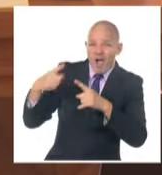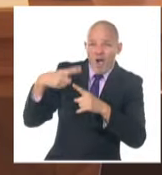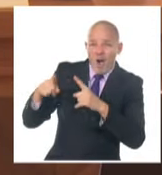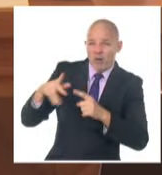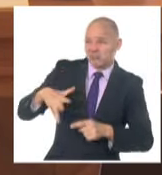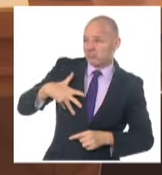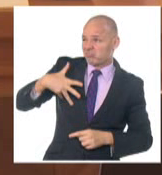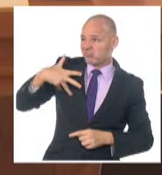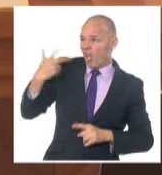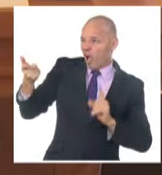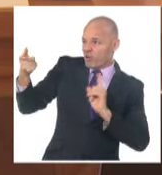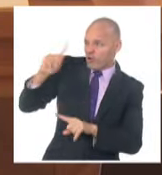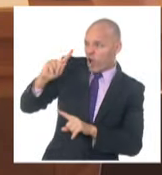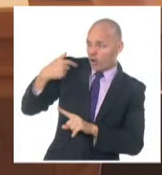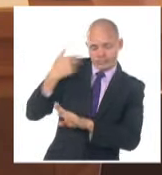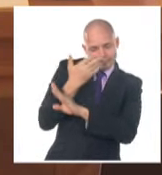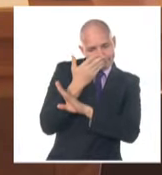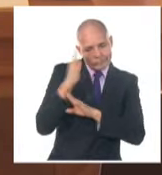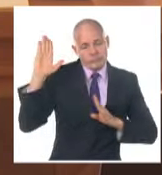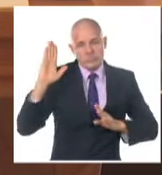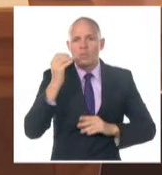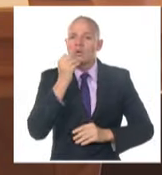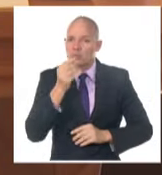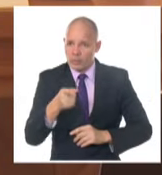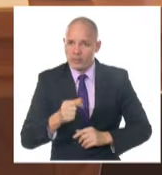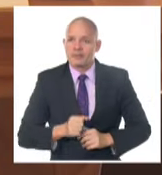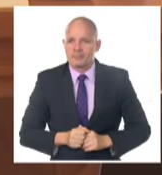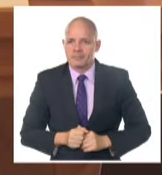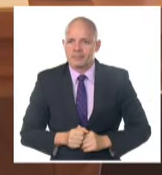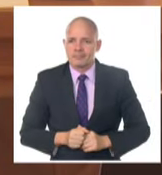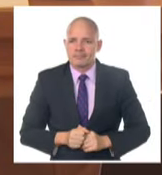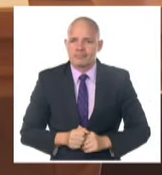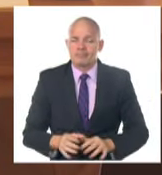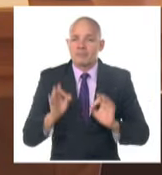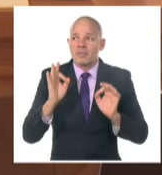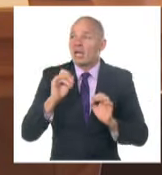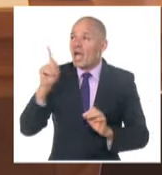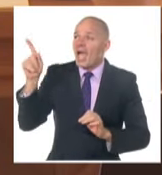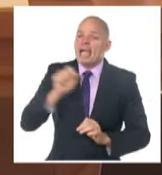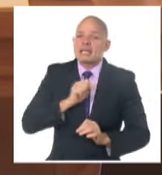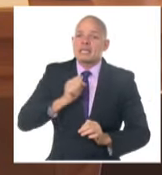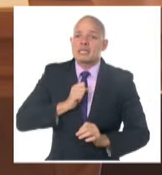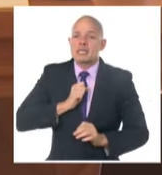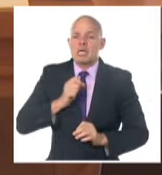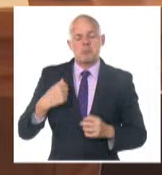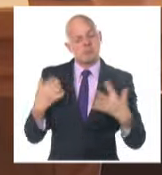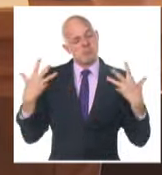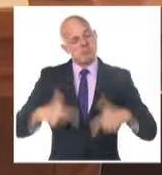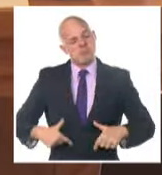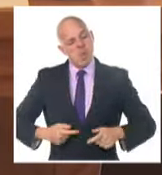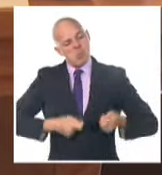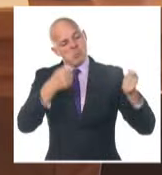y económico mundial que se pretende imponer a nuestro pueblo. Muchas gracias.